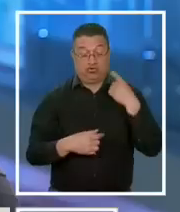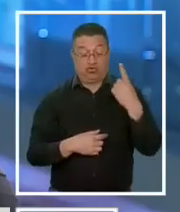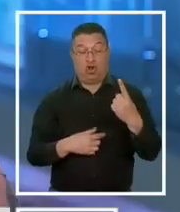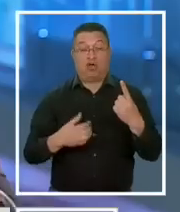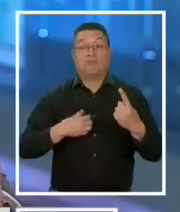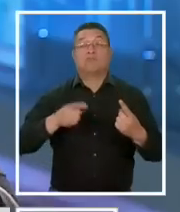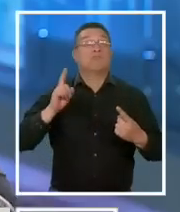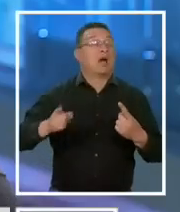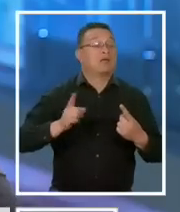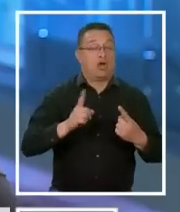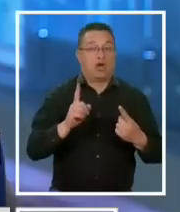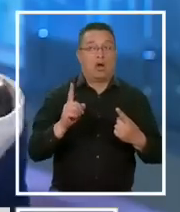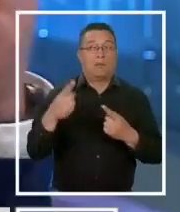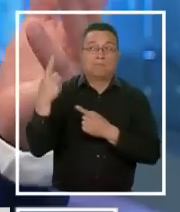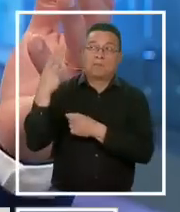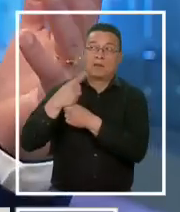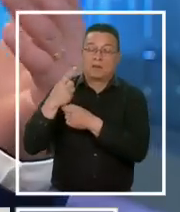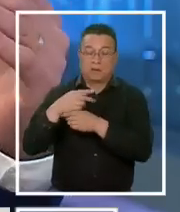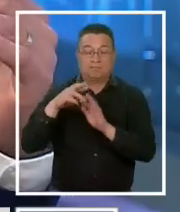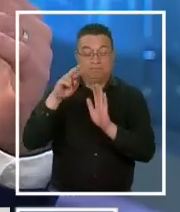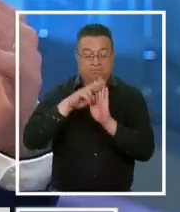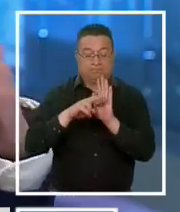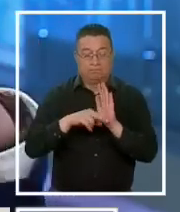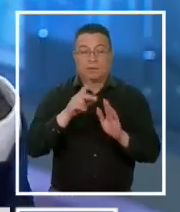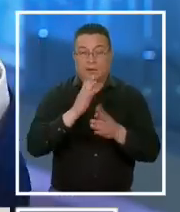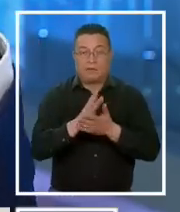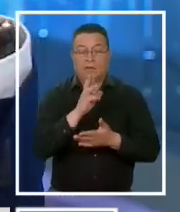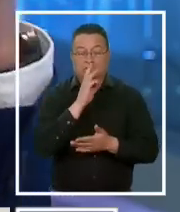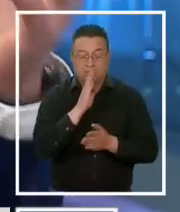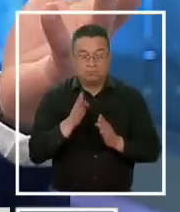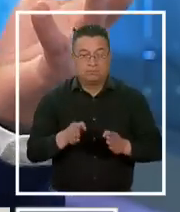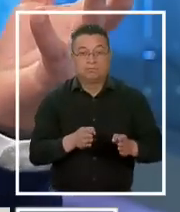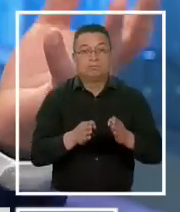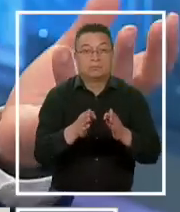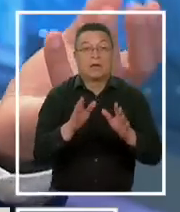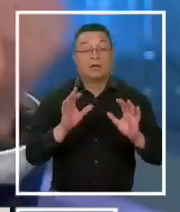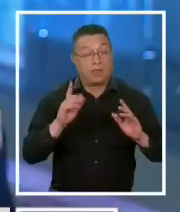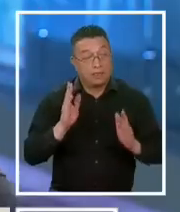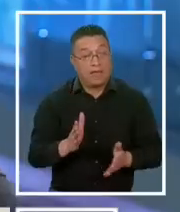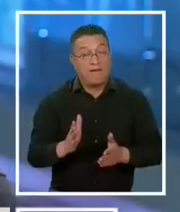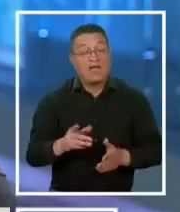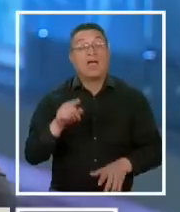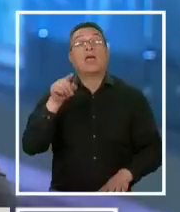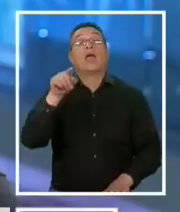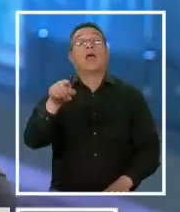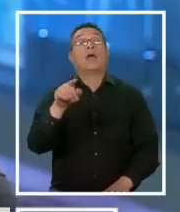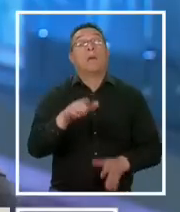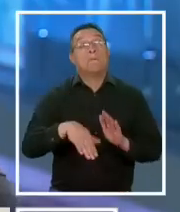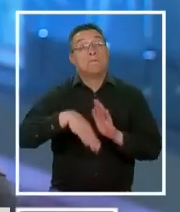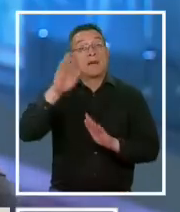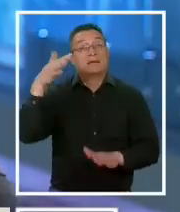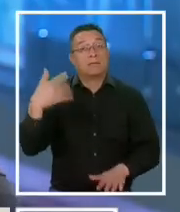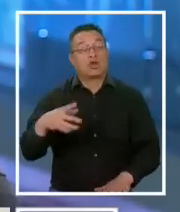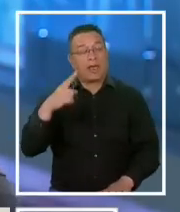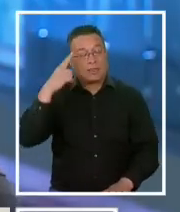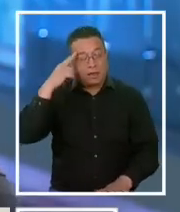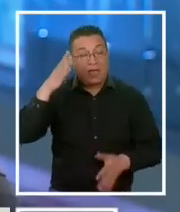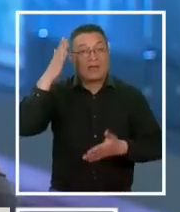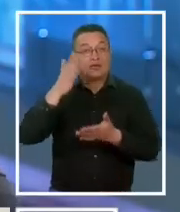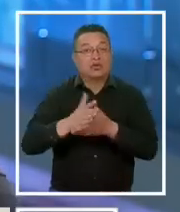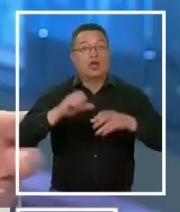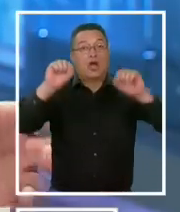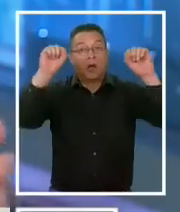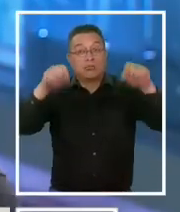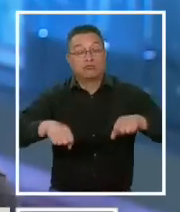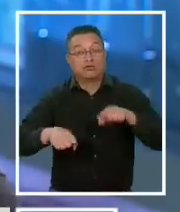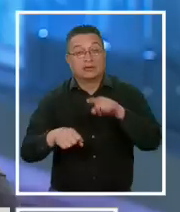en que los fiscales están sometidos a un fiscal regional y en cierto evento a la fiscalía nacional pero lo más relevante y yo me parece que la decisión y la aprobación